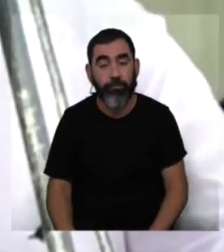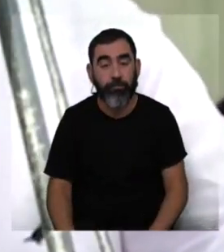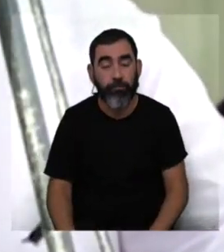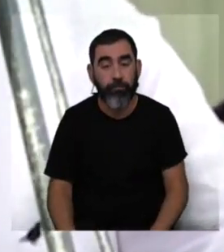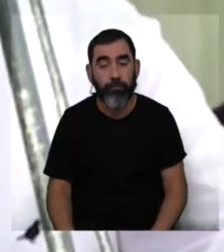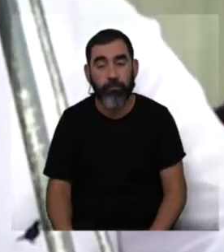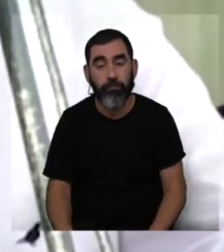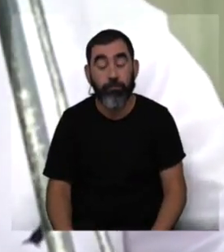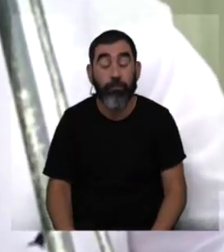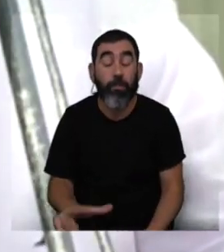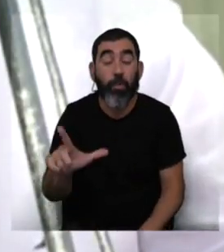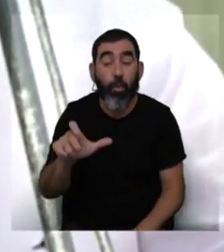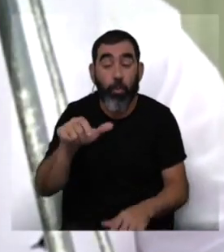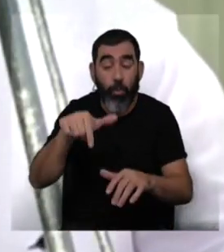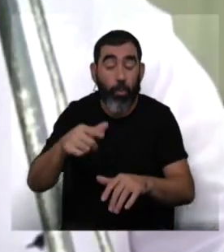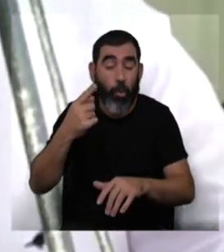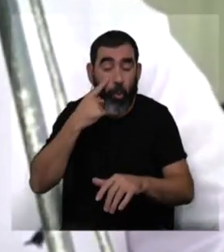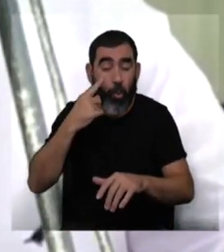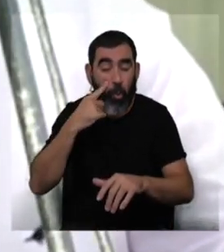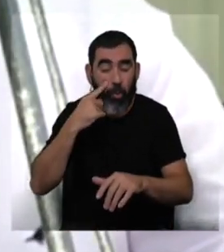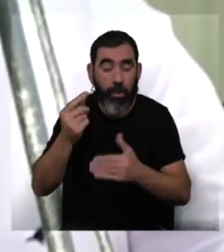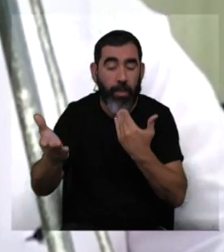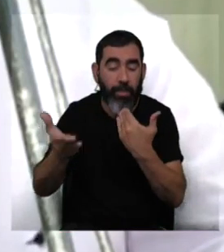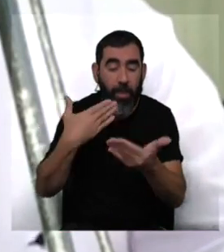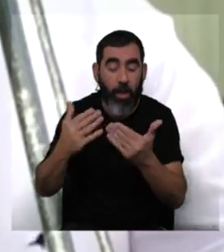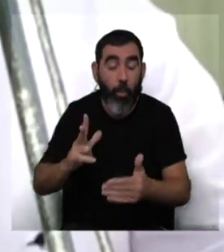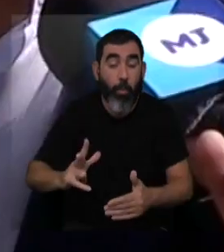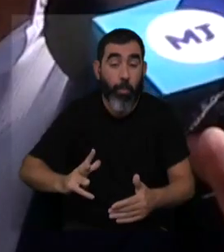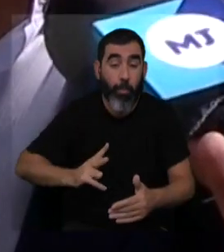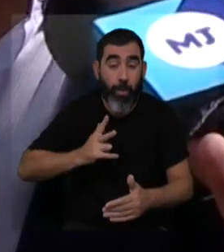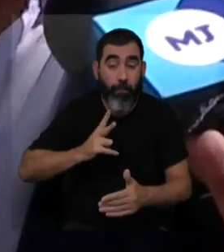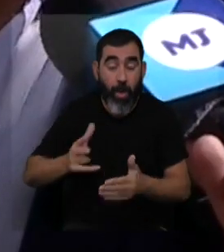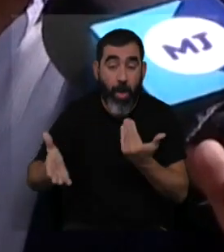Obviamente hoy salen a la luz algunas publicaciones privadas